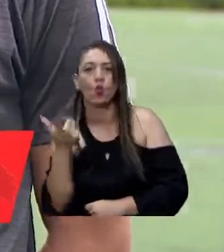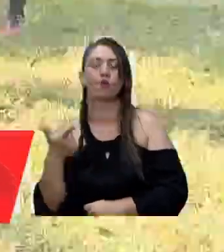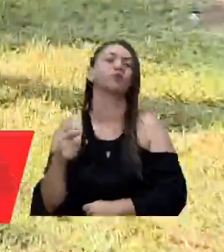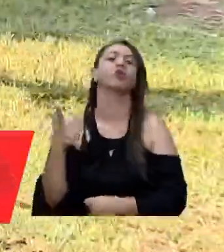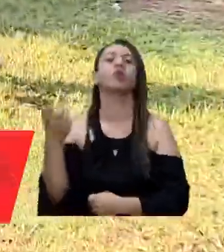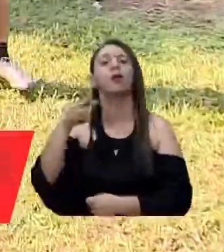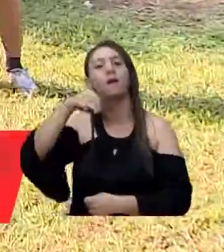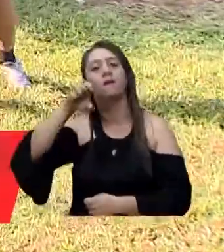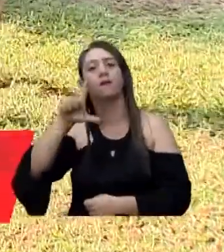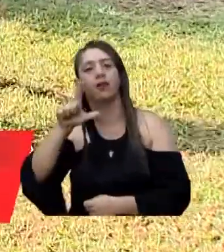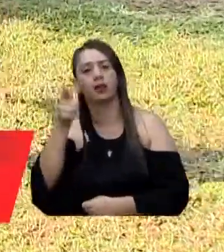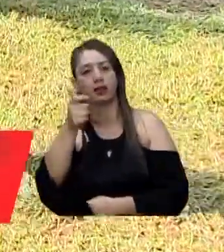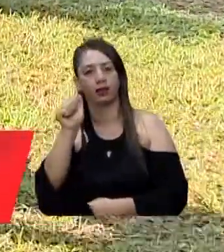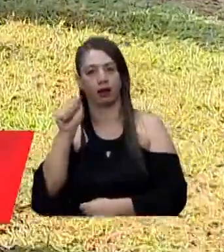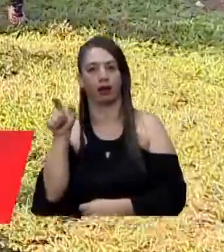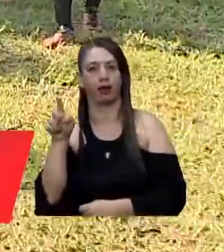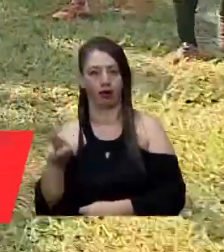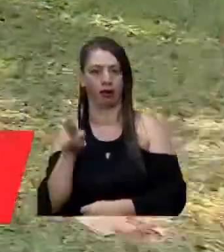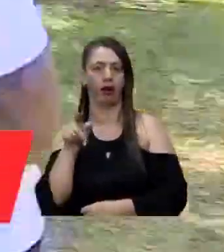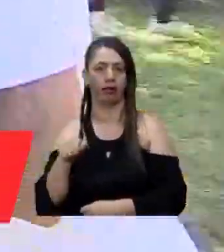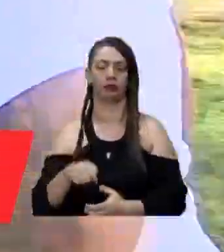Melgar.